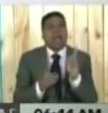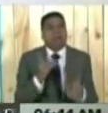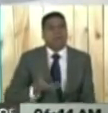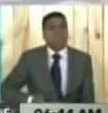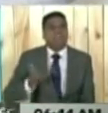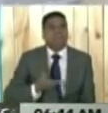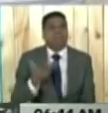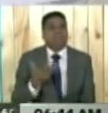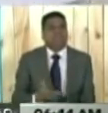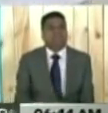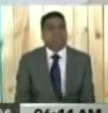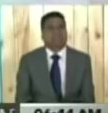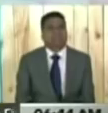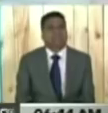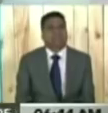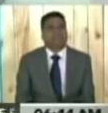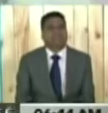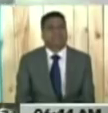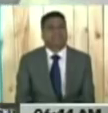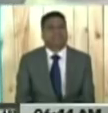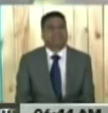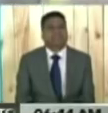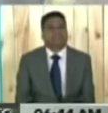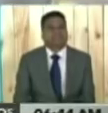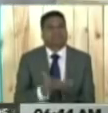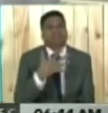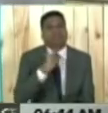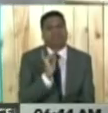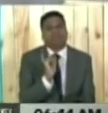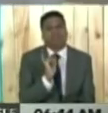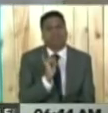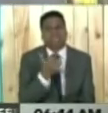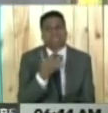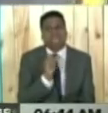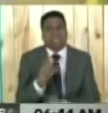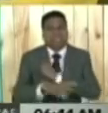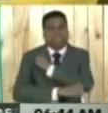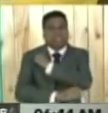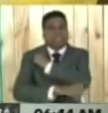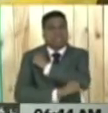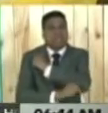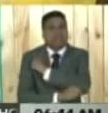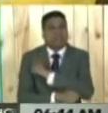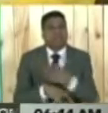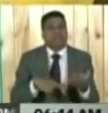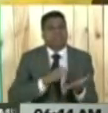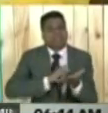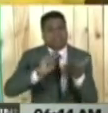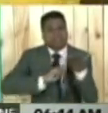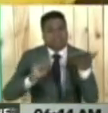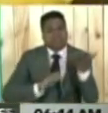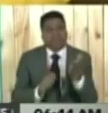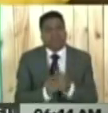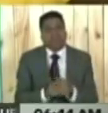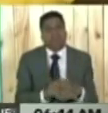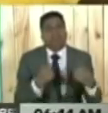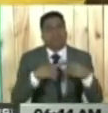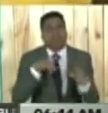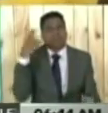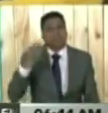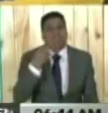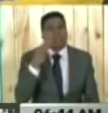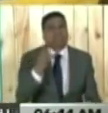país y, oye, comete delito y precisamente hace de esa recolección algo chimbo? Pero es que es lo que siempre hemos